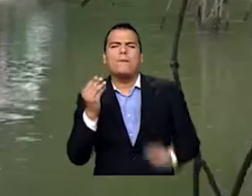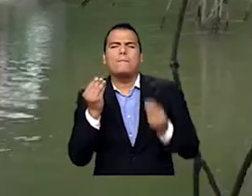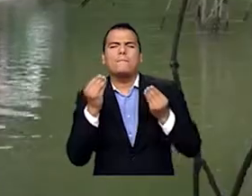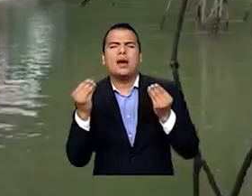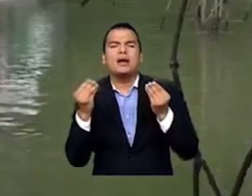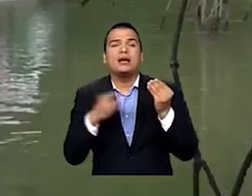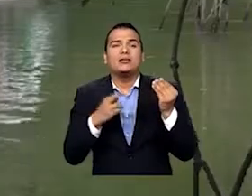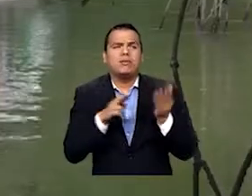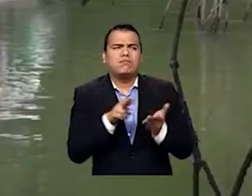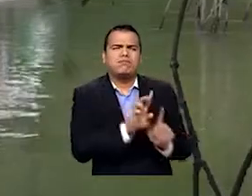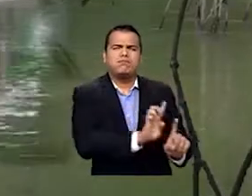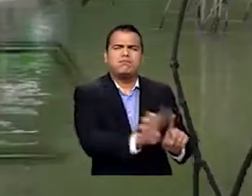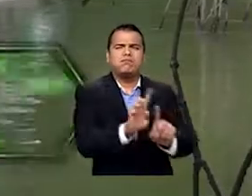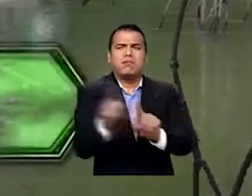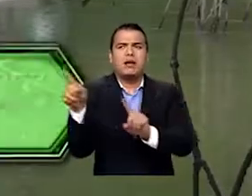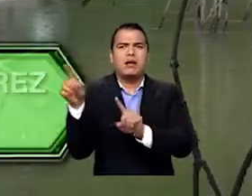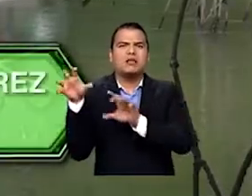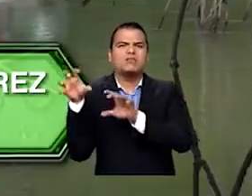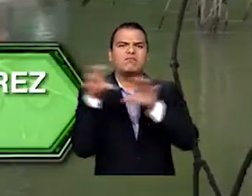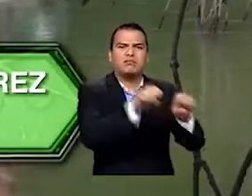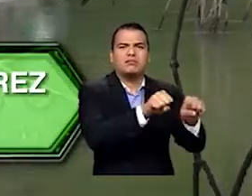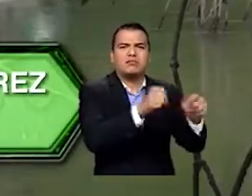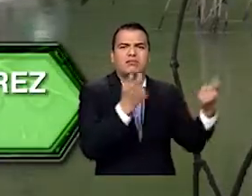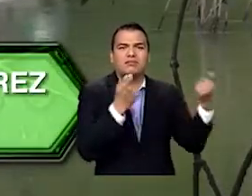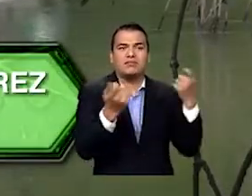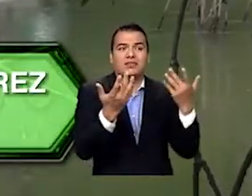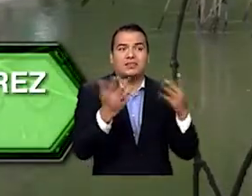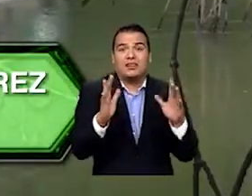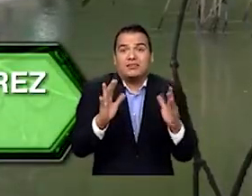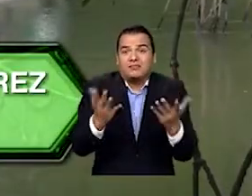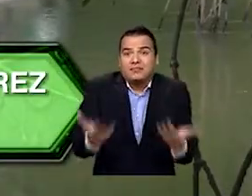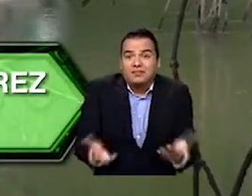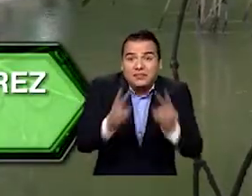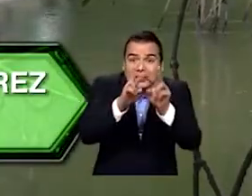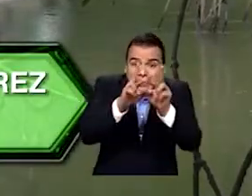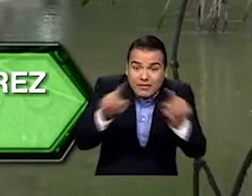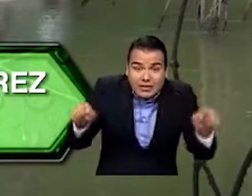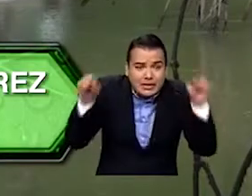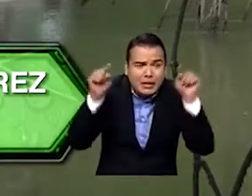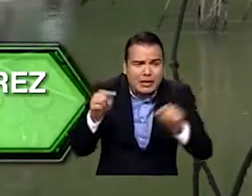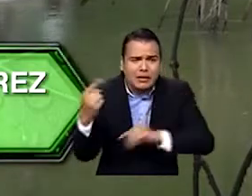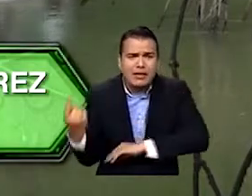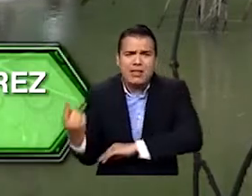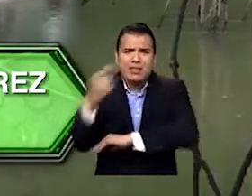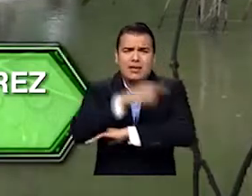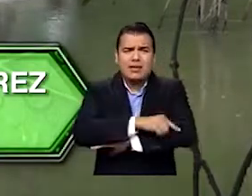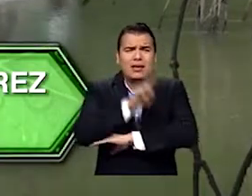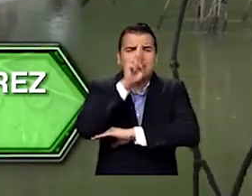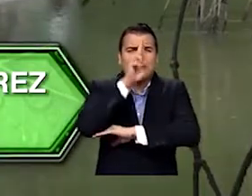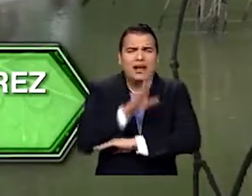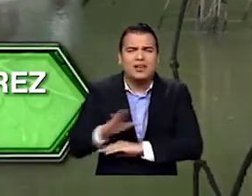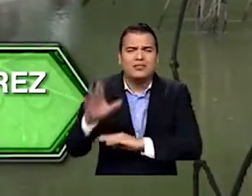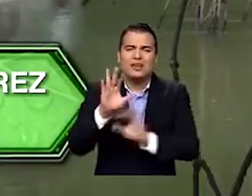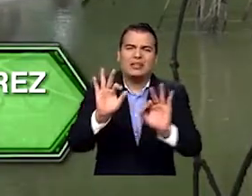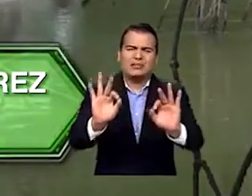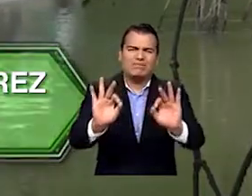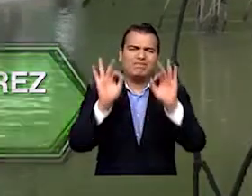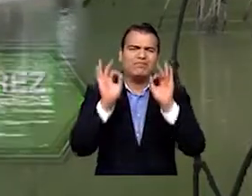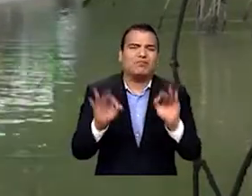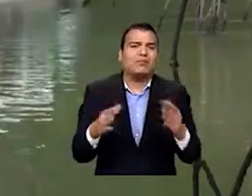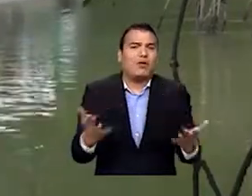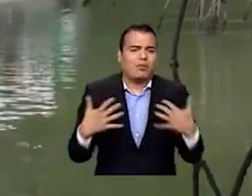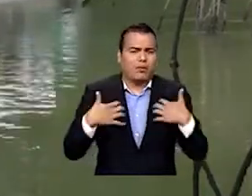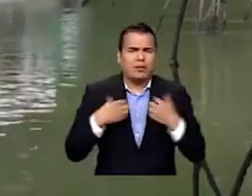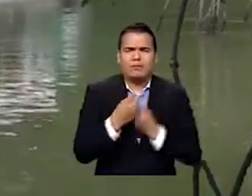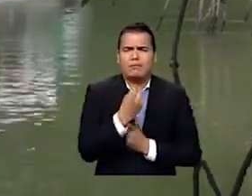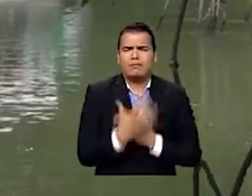profunda alegría. La mejor forma de celebrar el Día Nacional de la Biodiversidad es esto, con la naturaleza, liberando animales de la